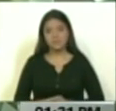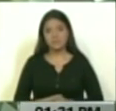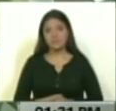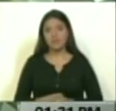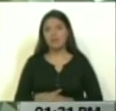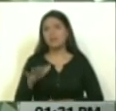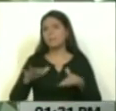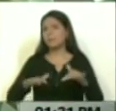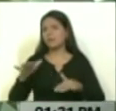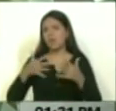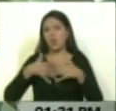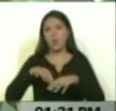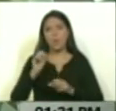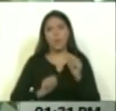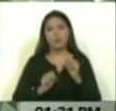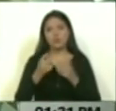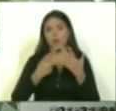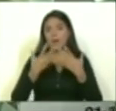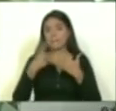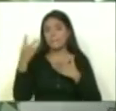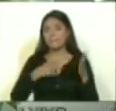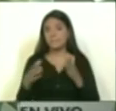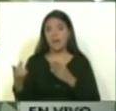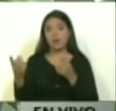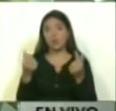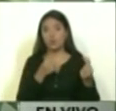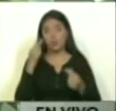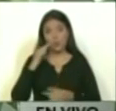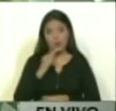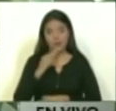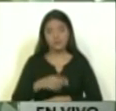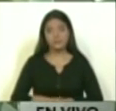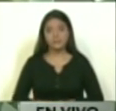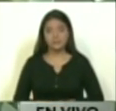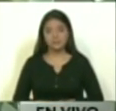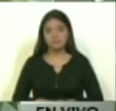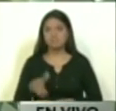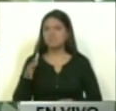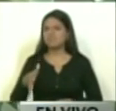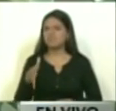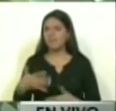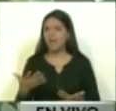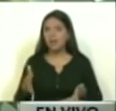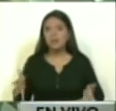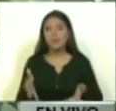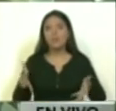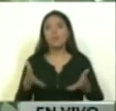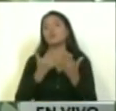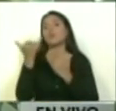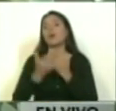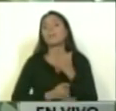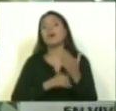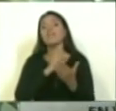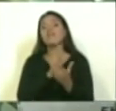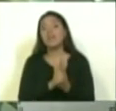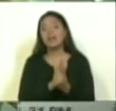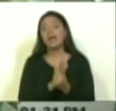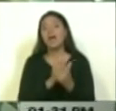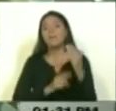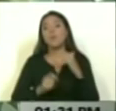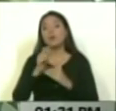a los motores de la agenda económica bolivariana. Esto quiere decir el impulso del programa de becas de posgrado